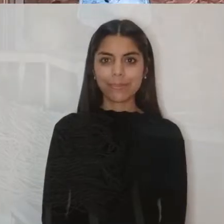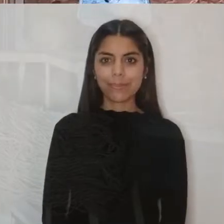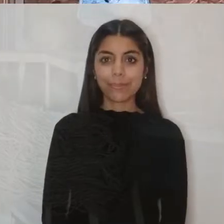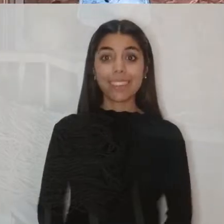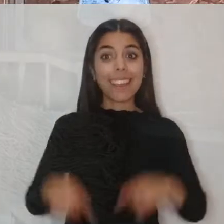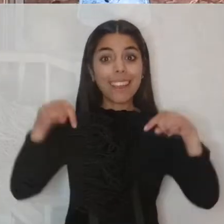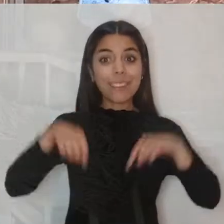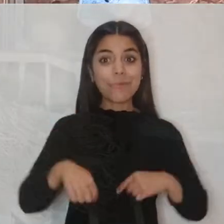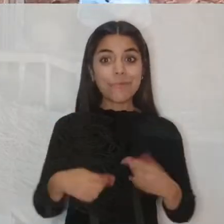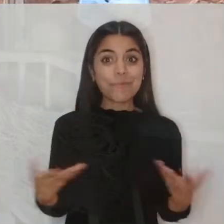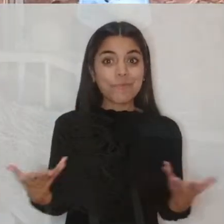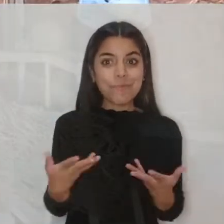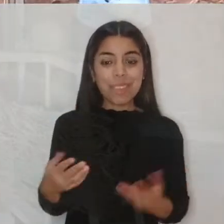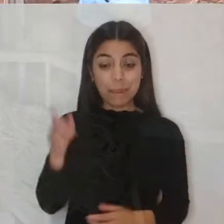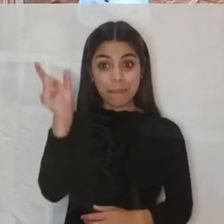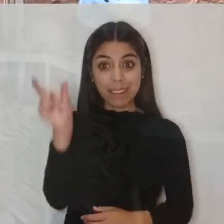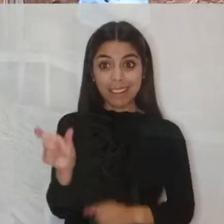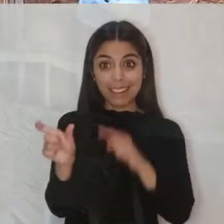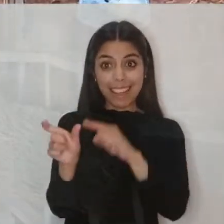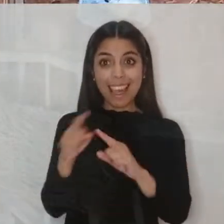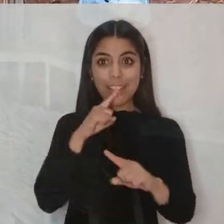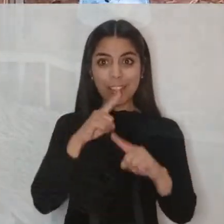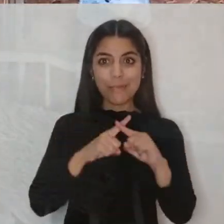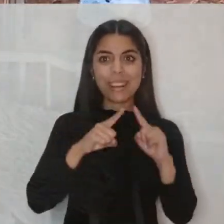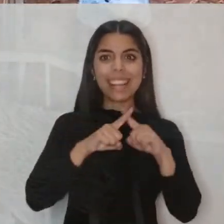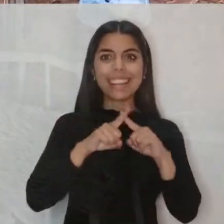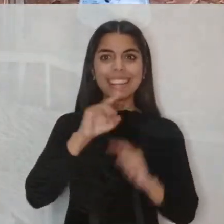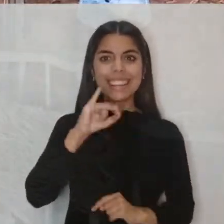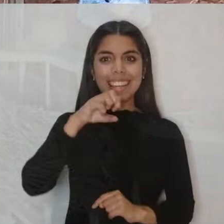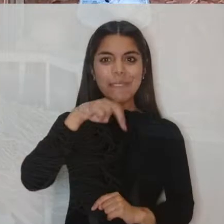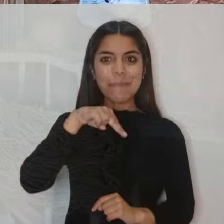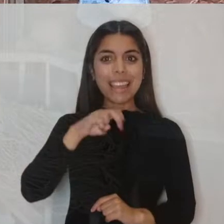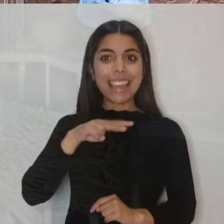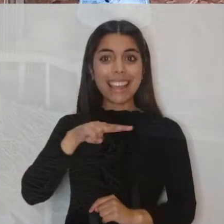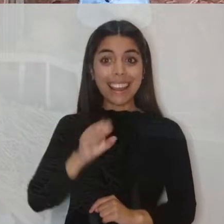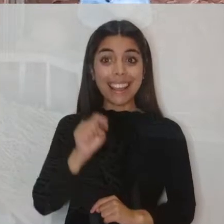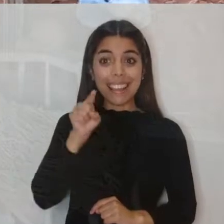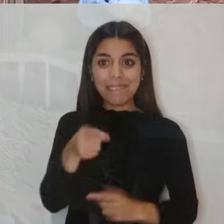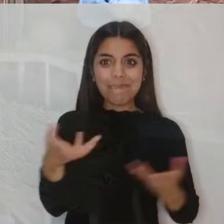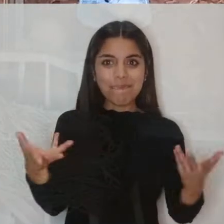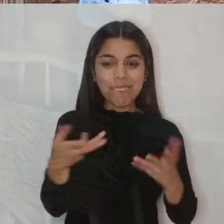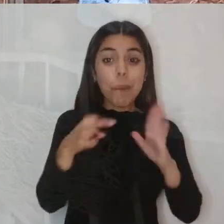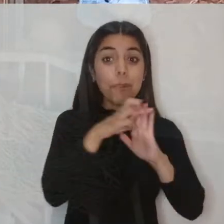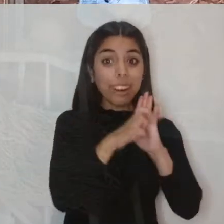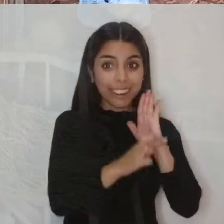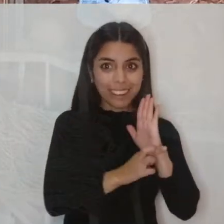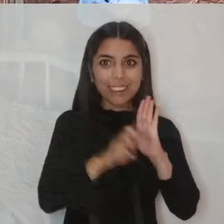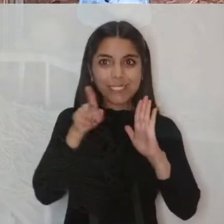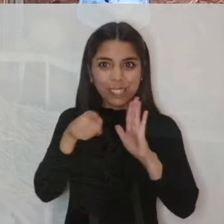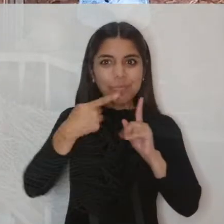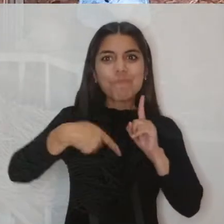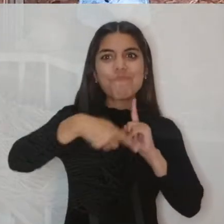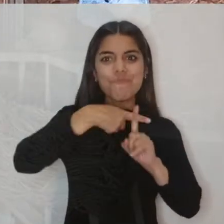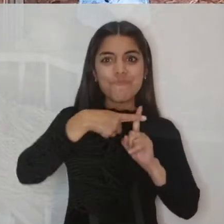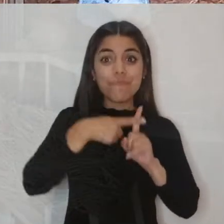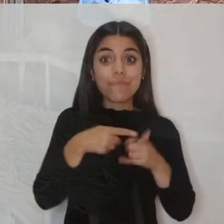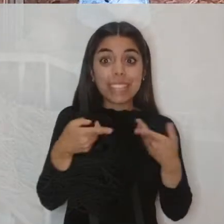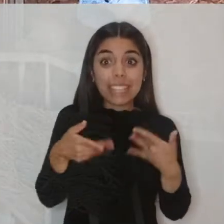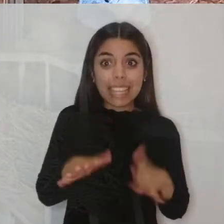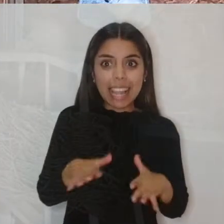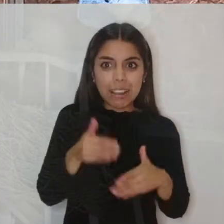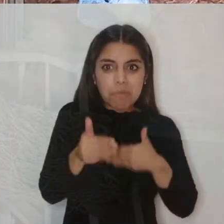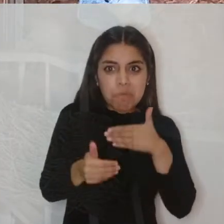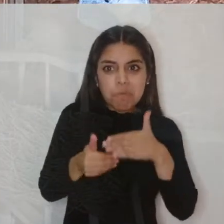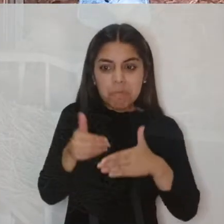Nos encontramos con la artesana Jimena Millapel, que está participando de este proyecto, y ya como estamos en